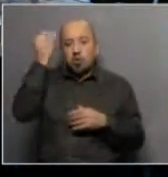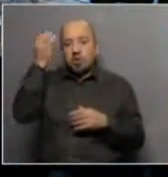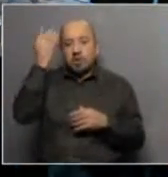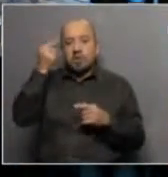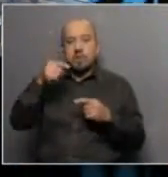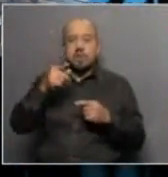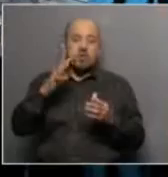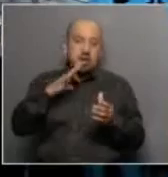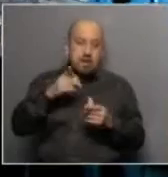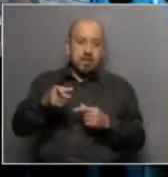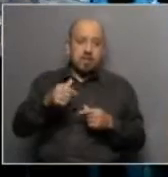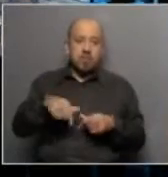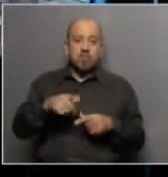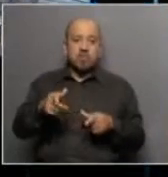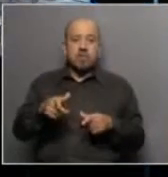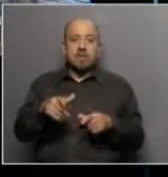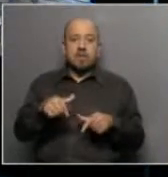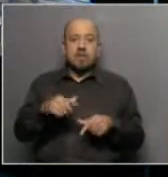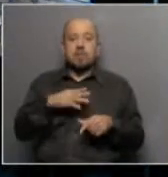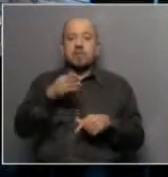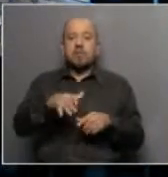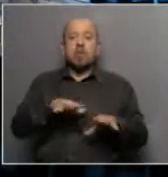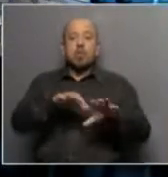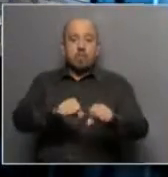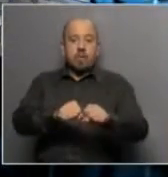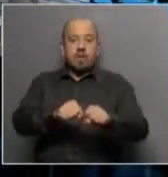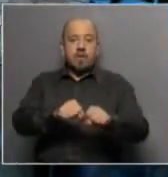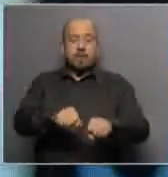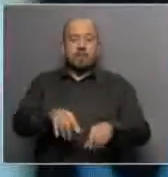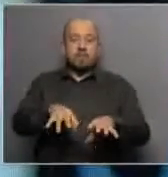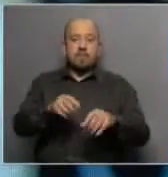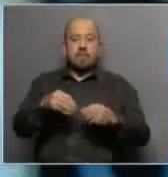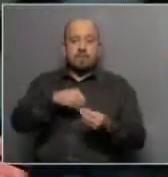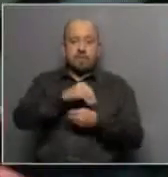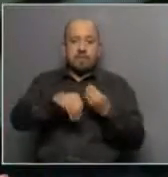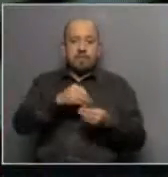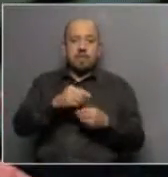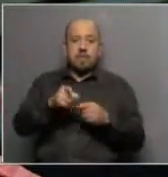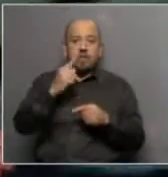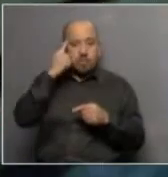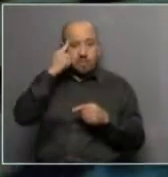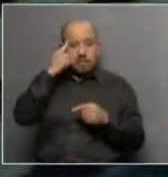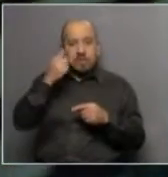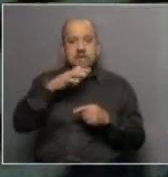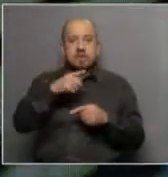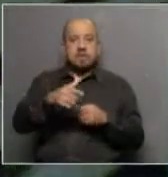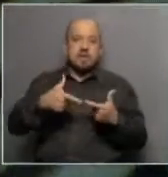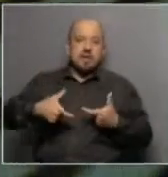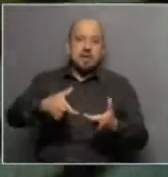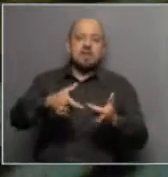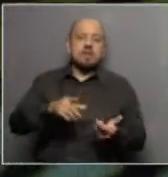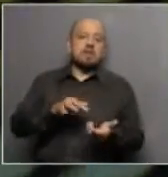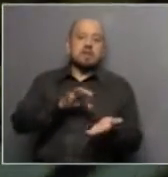saben una cosa, cuando uno está apretado y tiene que ir a ocupar un terreno para vivir con su familia, no piensa si hay saneamiento o no